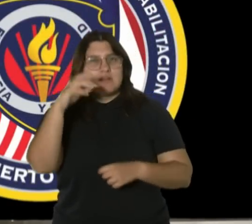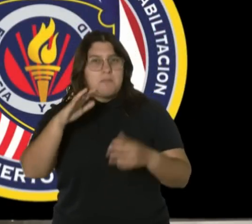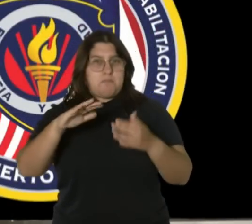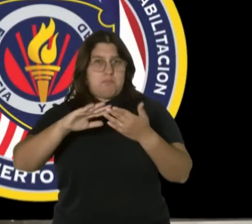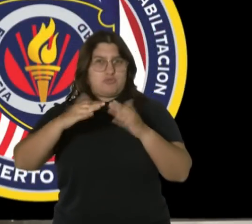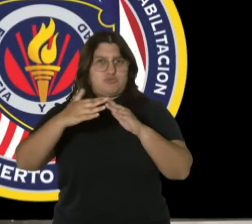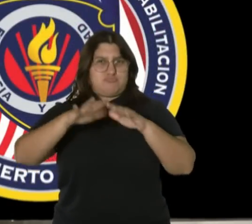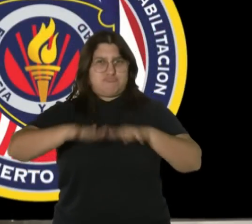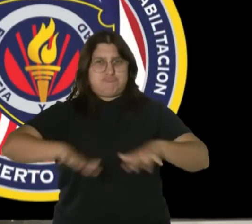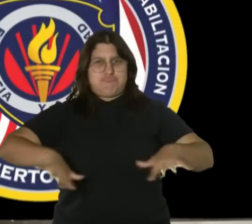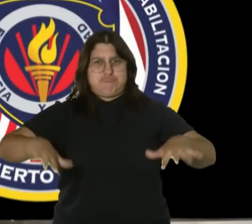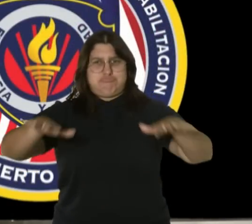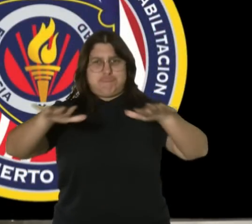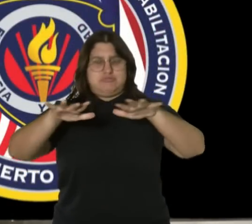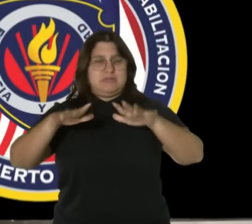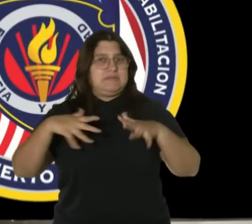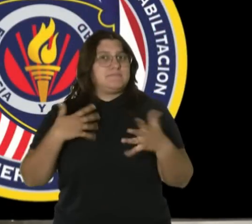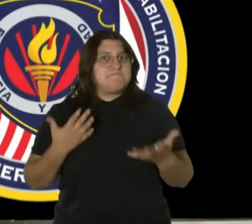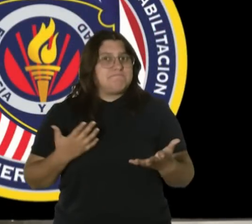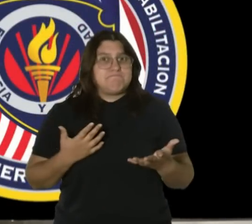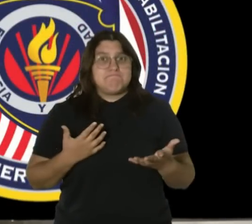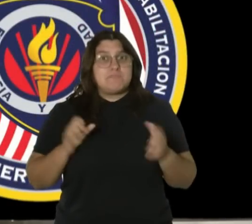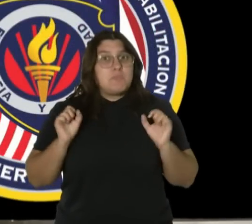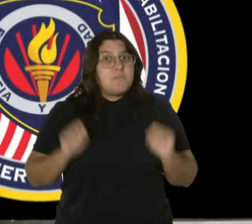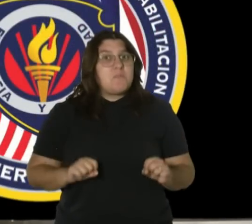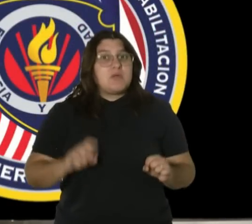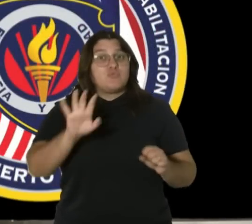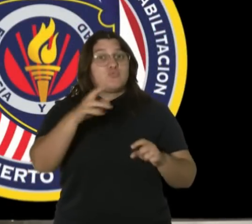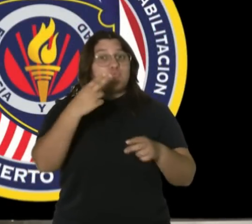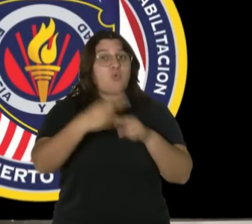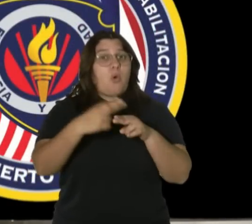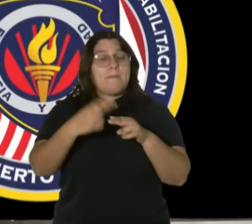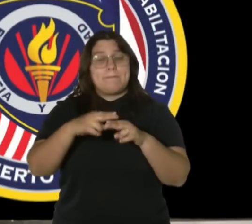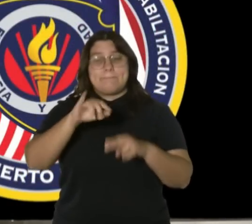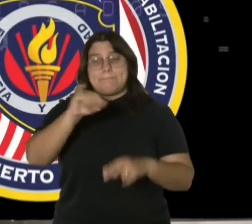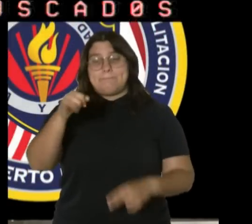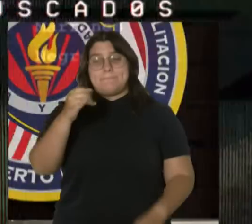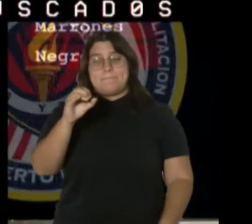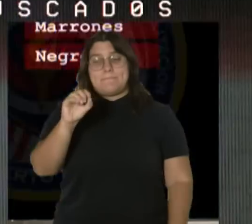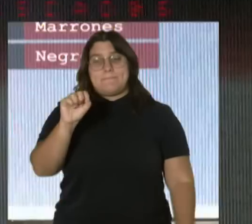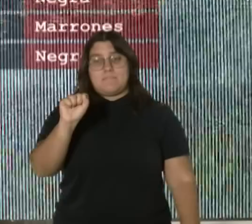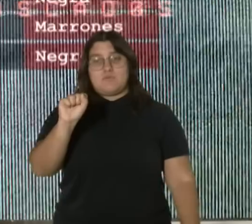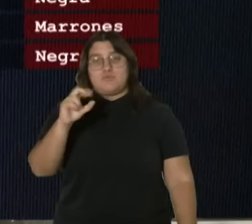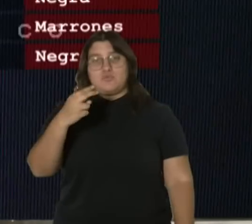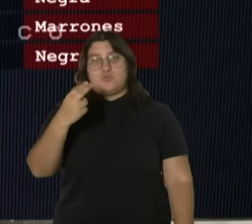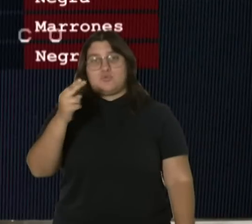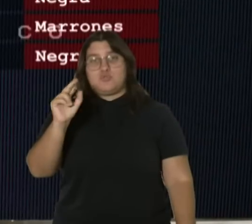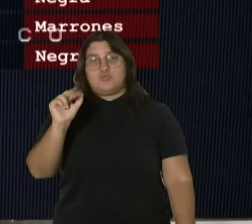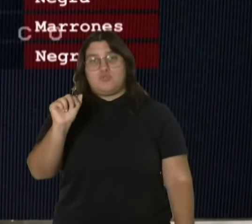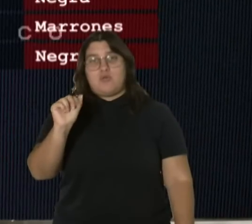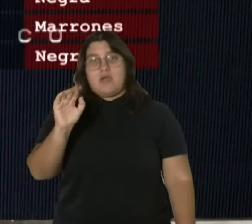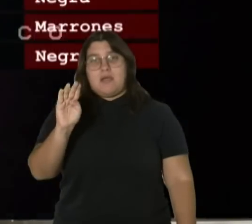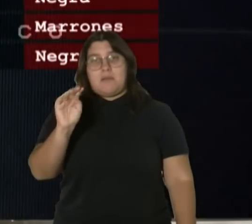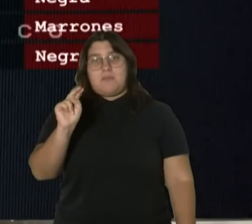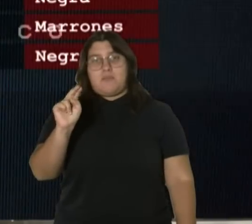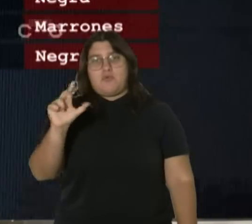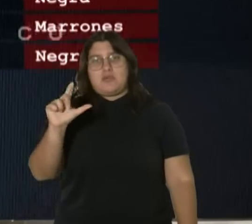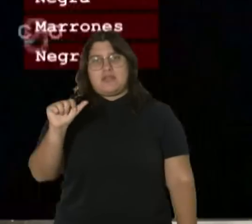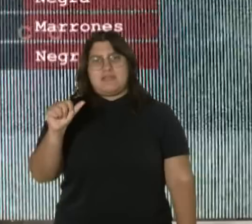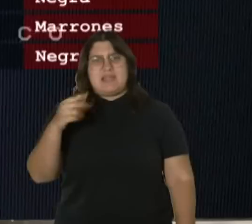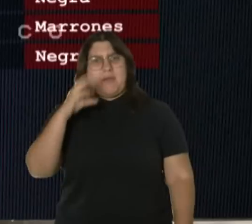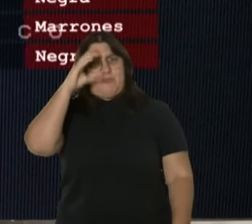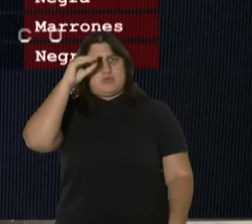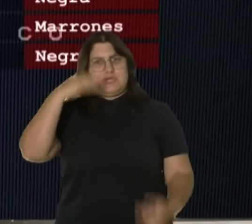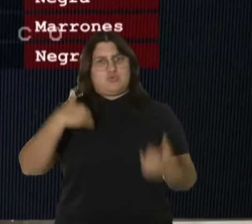Rico este se puede estar escondiendo donde sea su nombre Joshua Bonilla Delgado apenas 22 añitos un muchacho